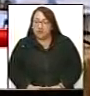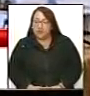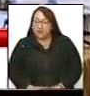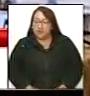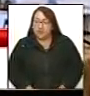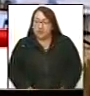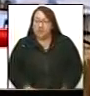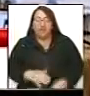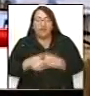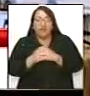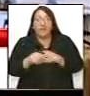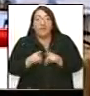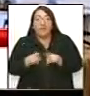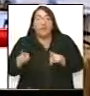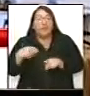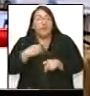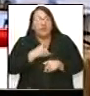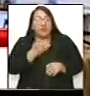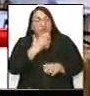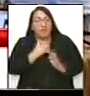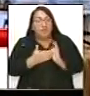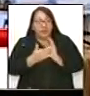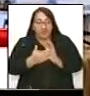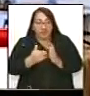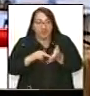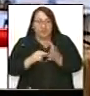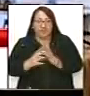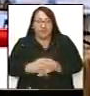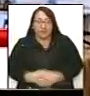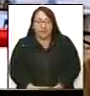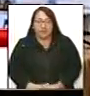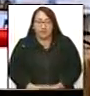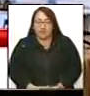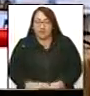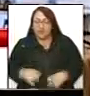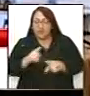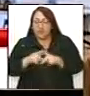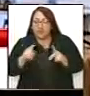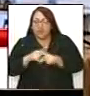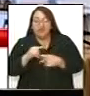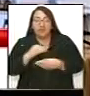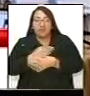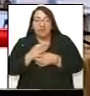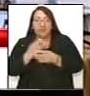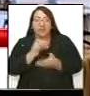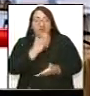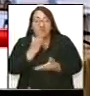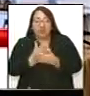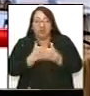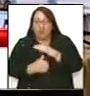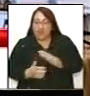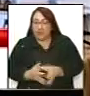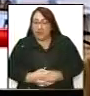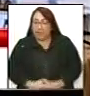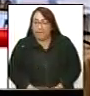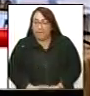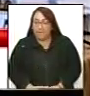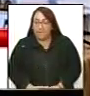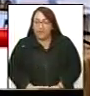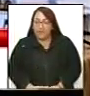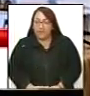gracias. Nosotros vamos a presentar hallazgos o problemática en torno al área de inglés del modelo de jornada escolar